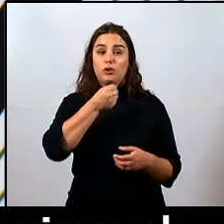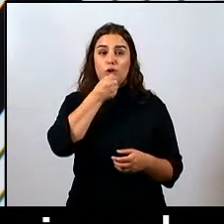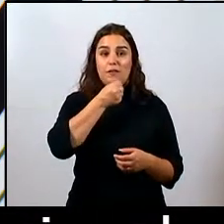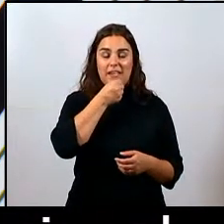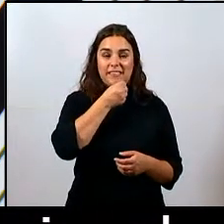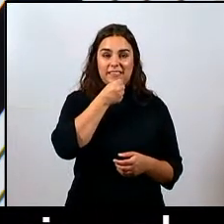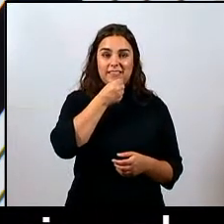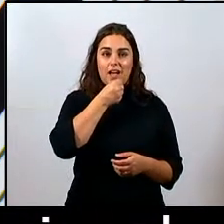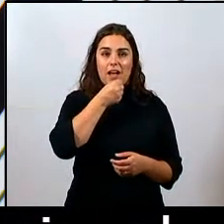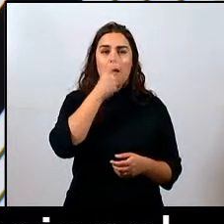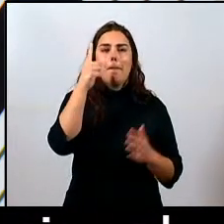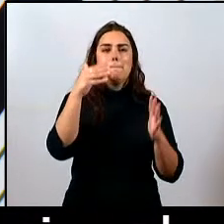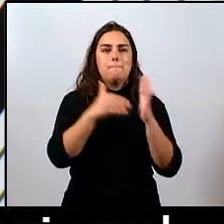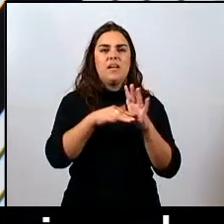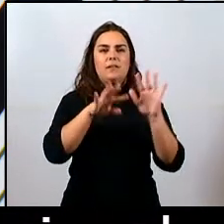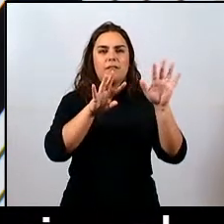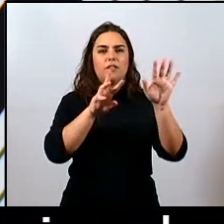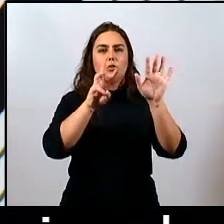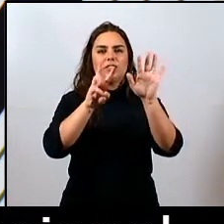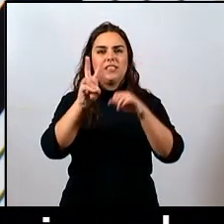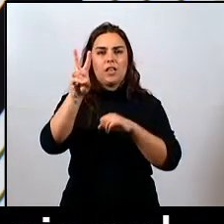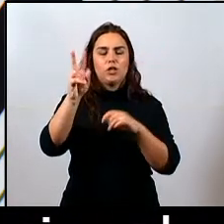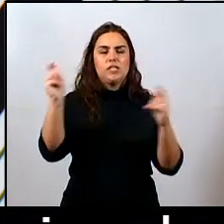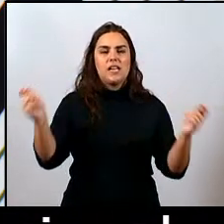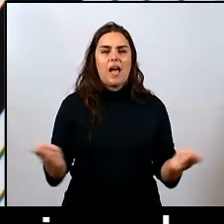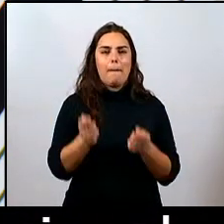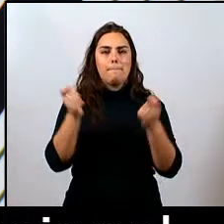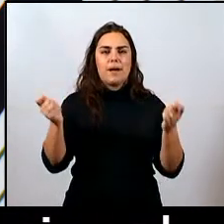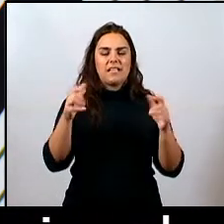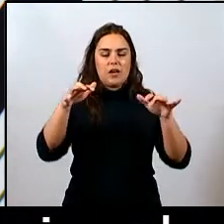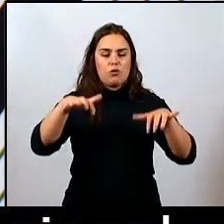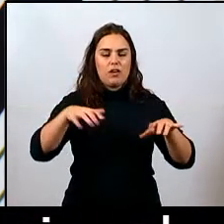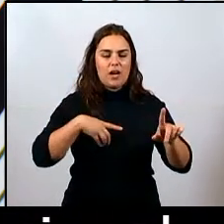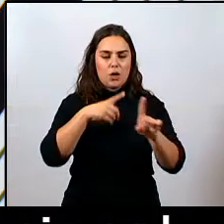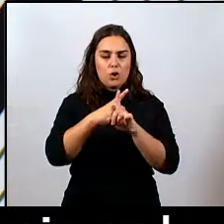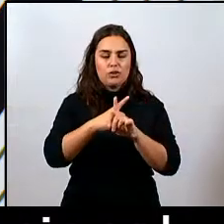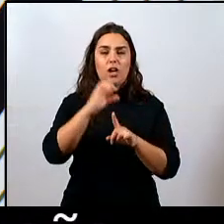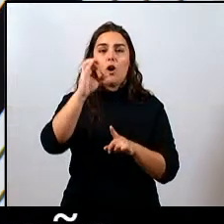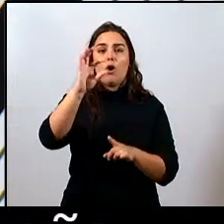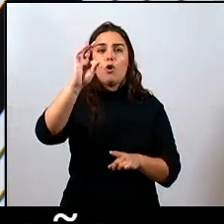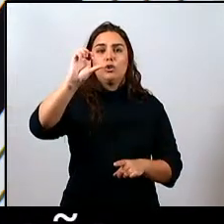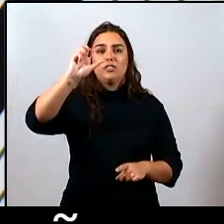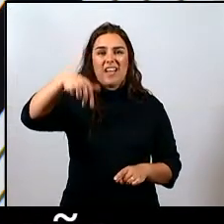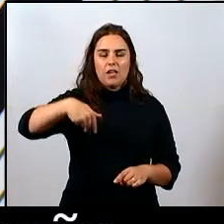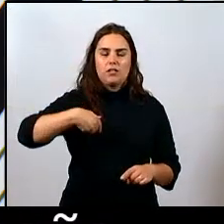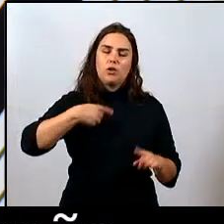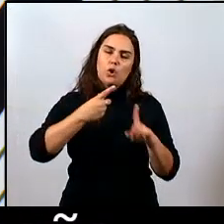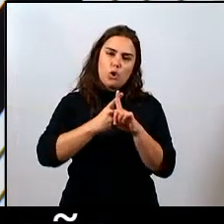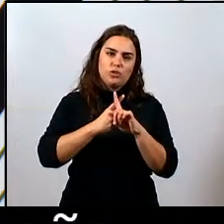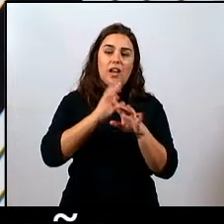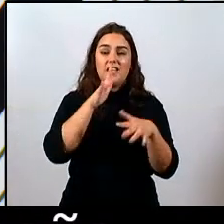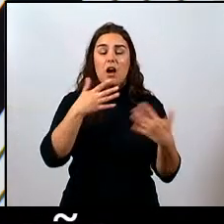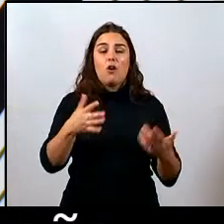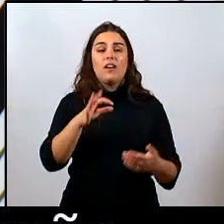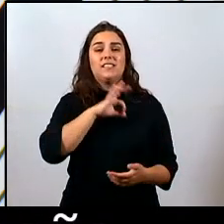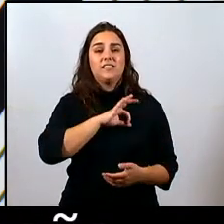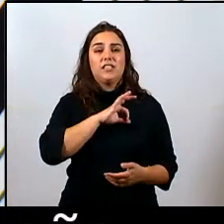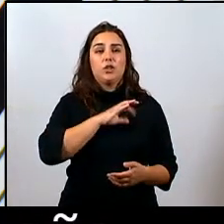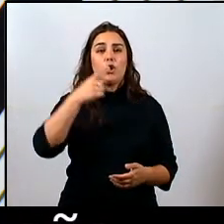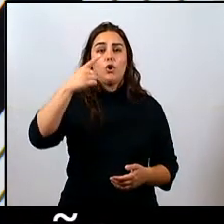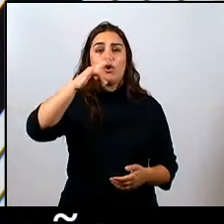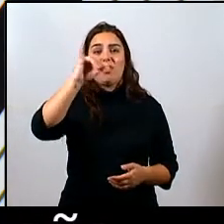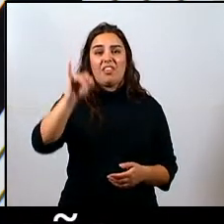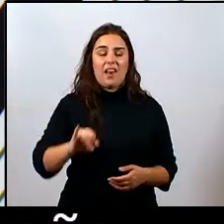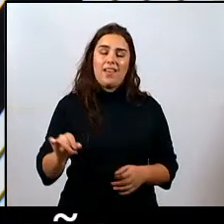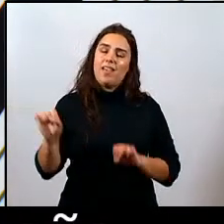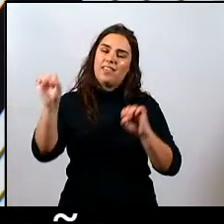el que llegó en 1982 haciendo campaña contra las nucleares y contra la OTAN. Y ahora Felipe González es uno de los mayores defensores